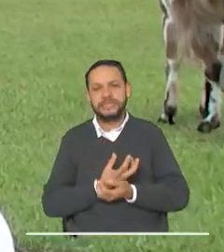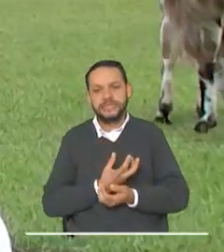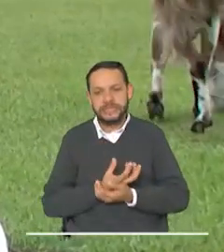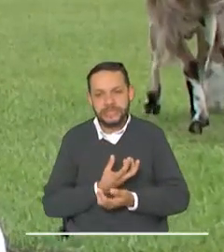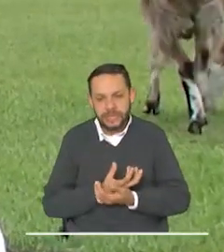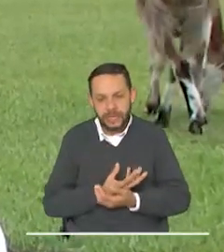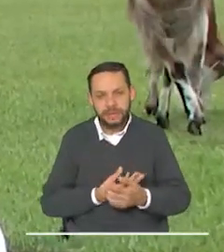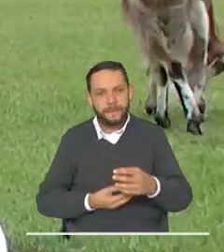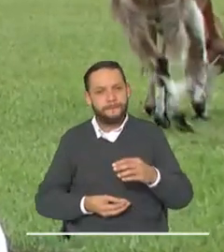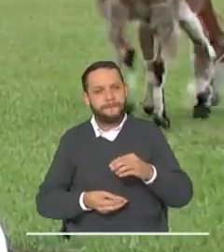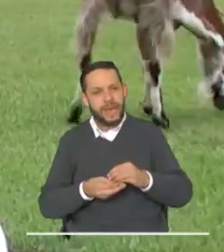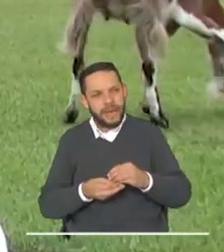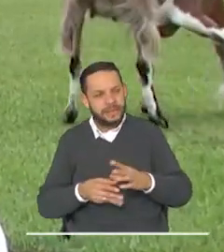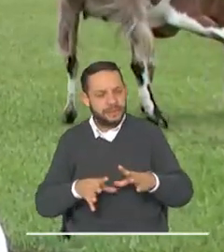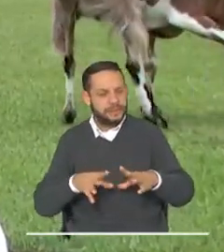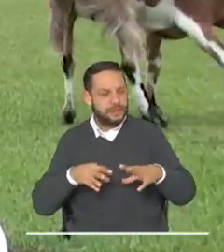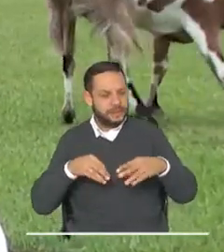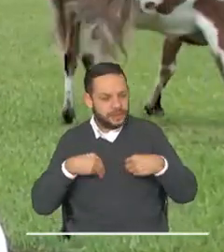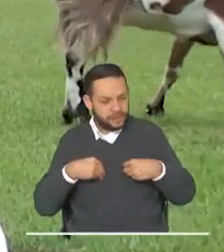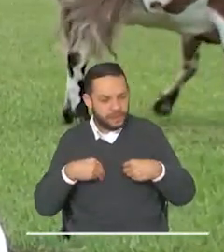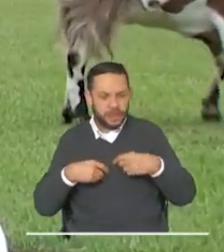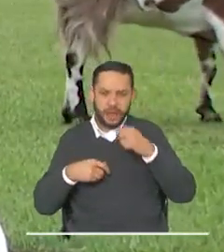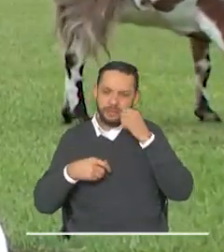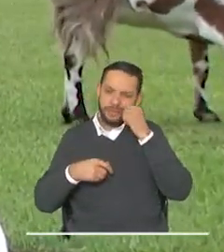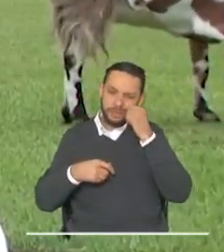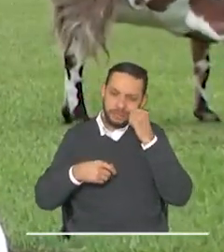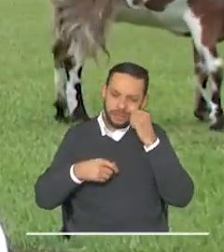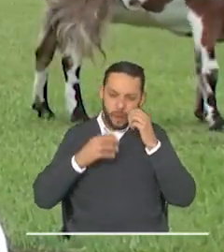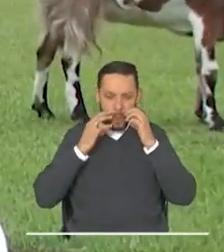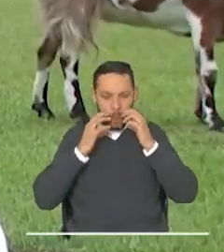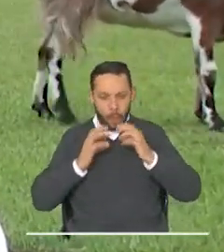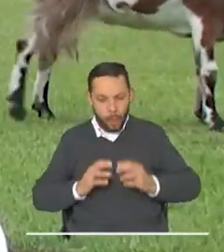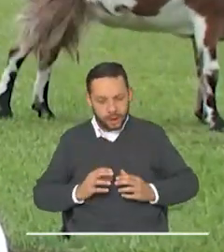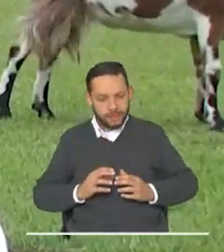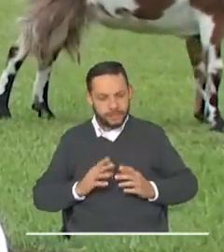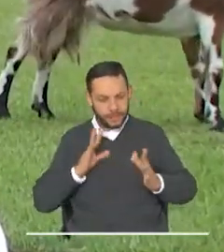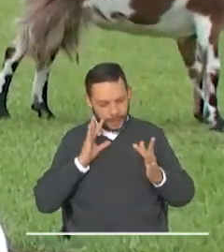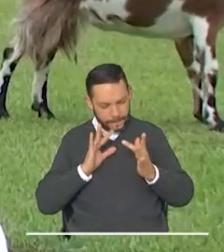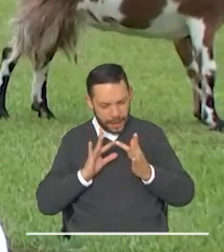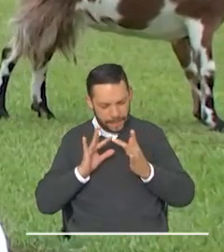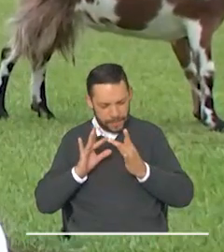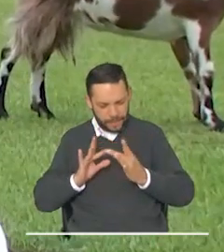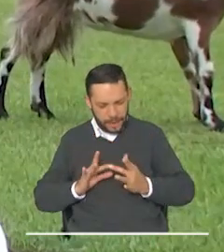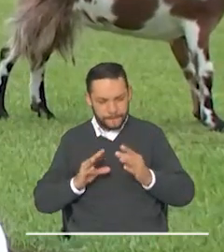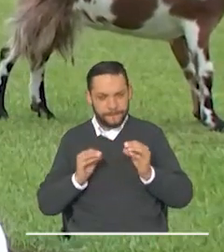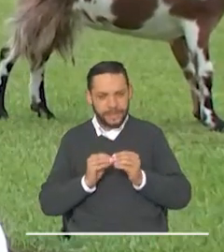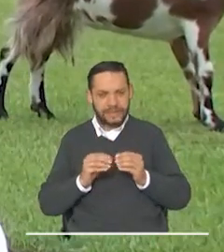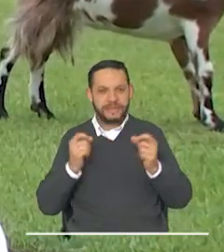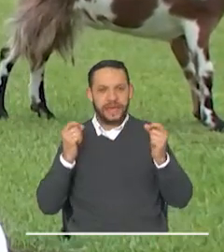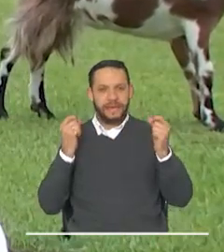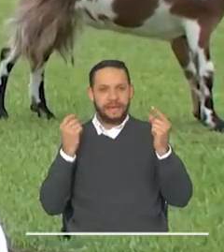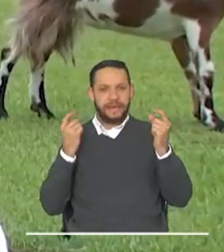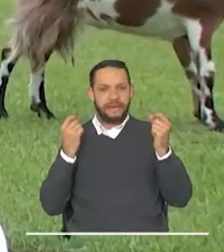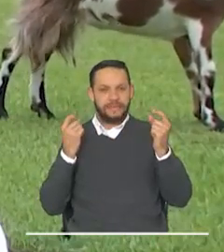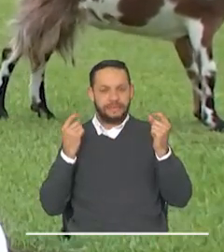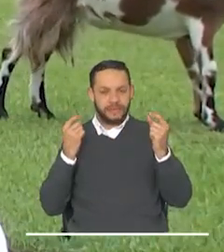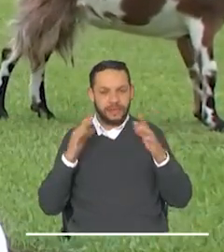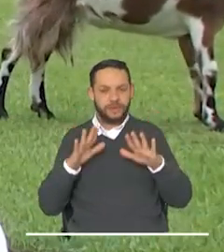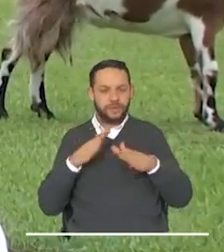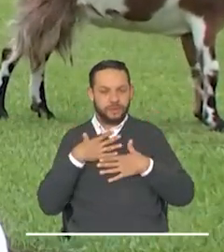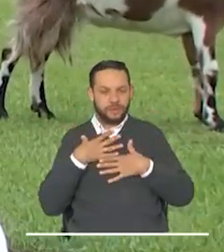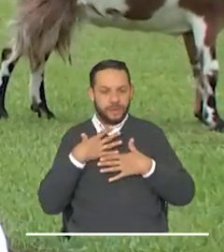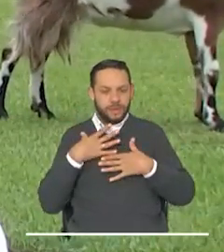es empezar a reconocer nuestro cuerpo de una manera real y objetiva Pero además es entender que la respiración